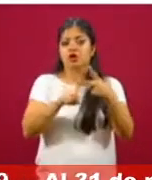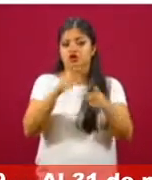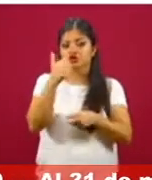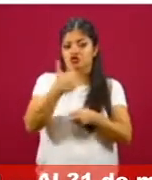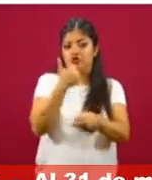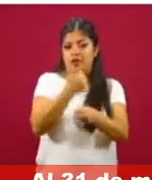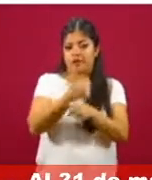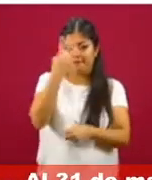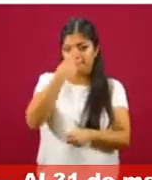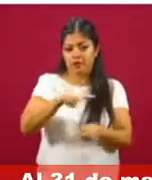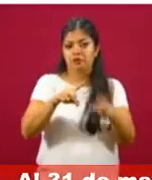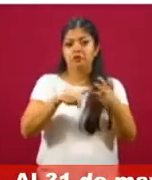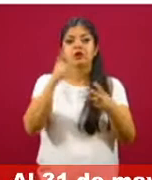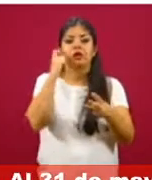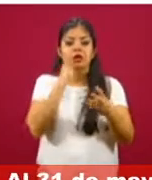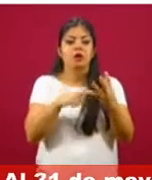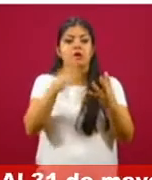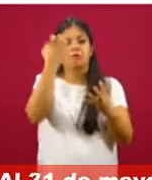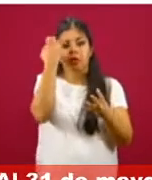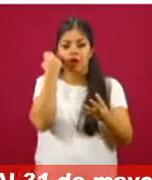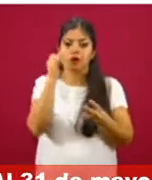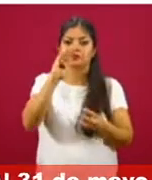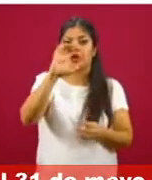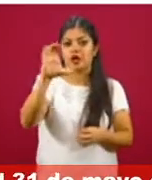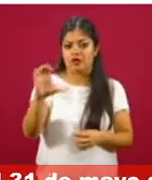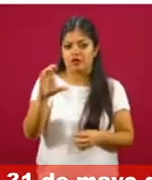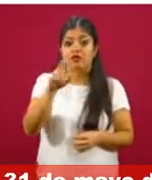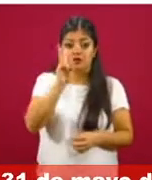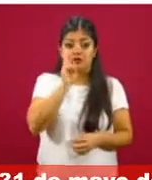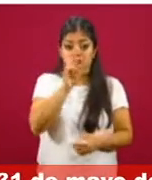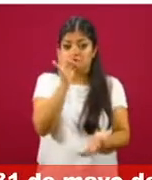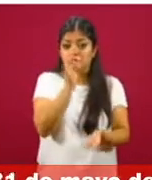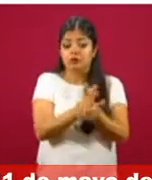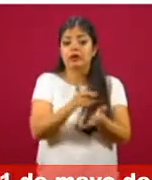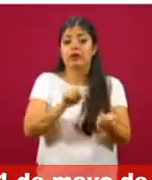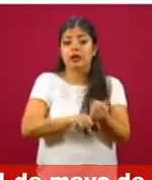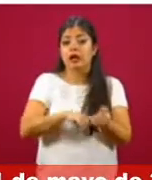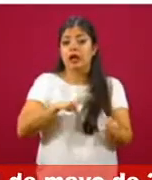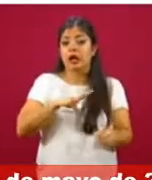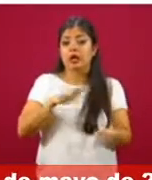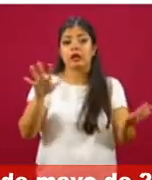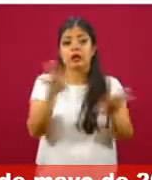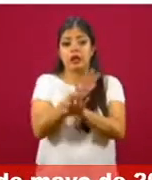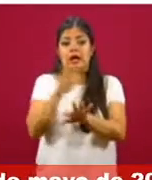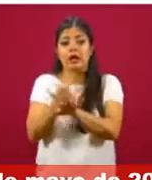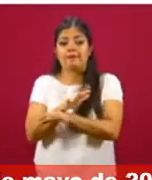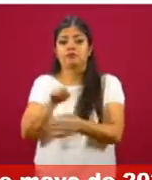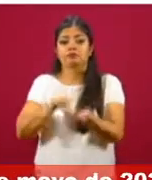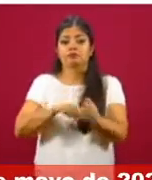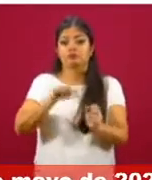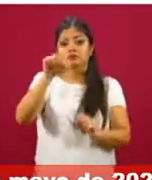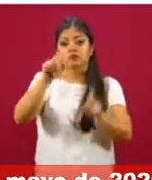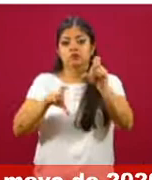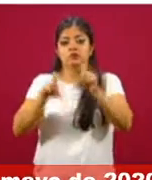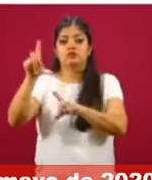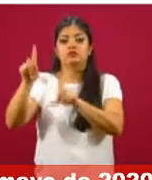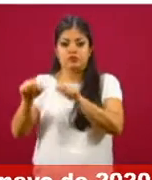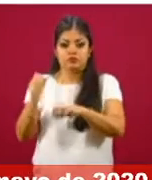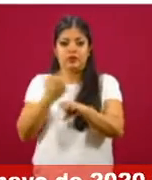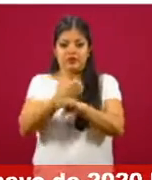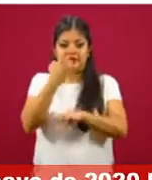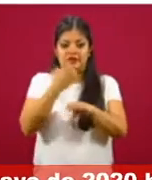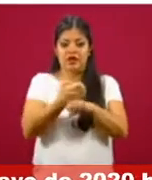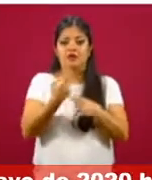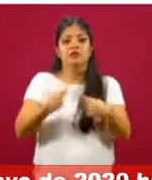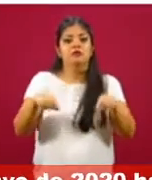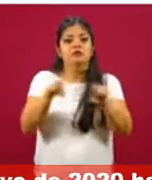México, posteriormente Guerrero, Morelos, Baja California. Y notarán ustedes que hay algunos cambios en la distribución de los estados